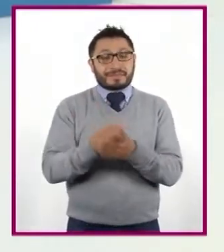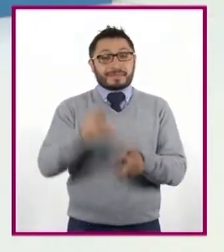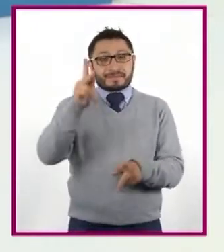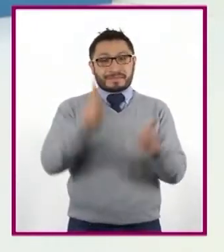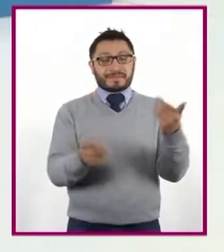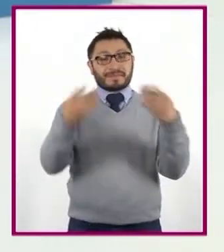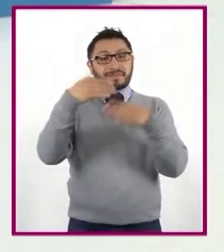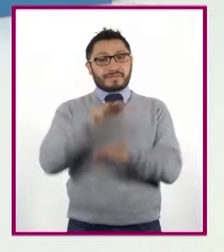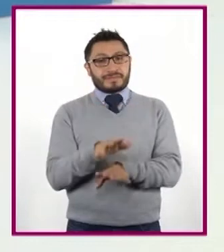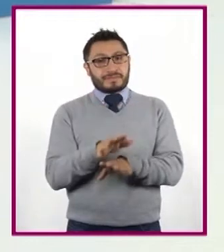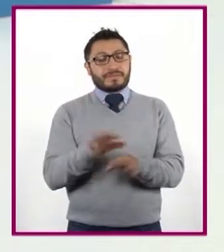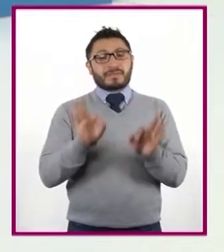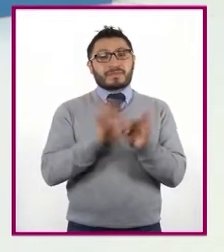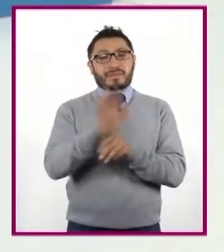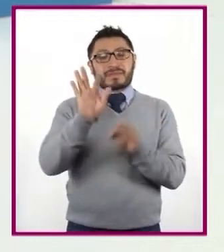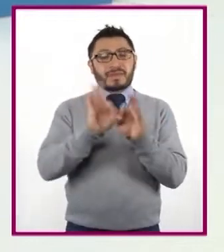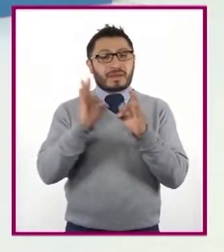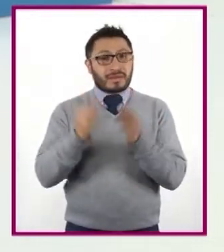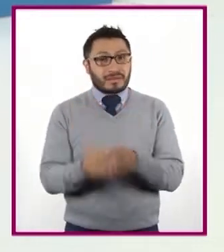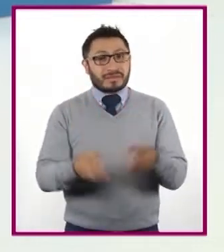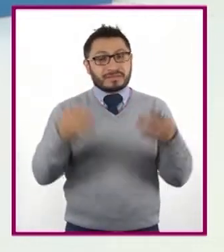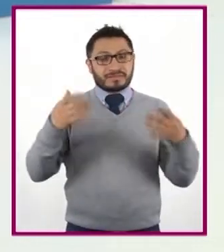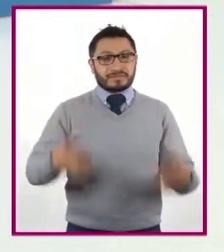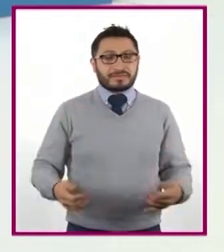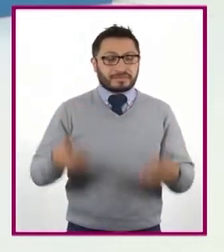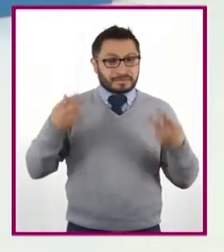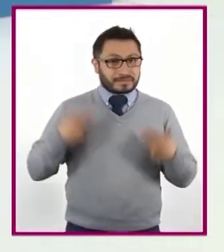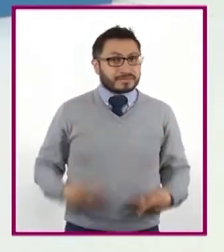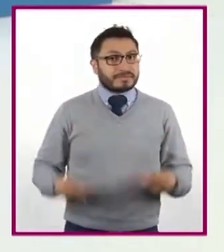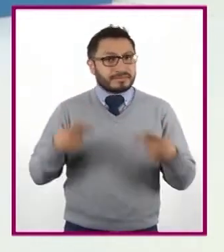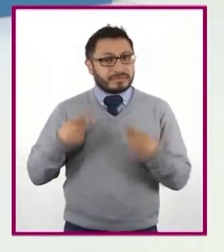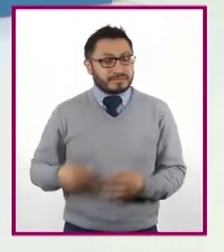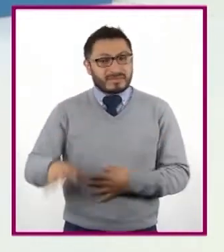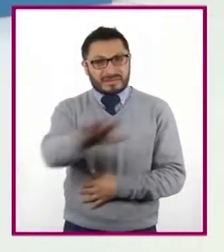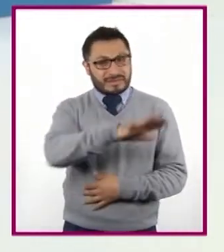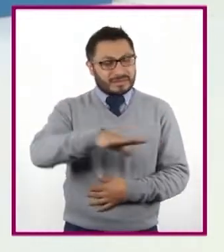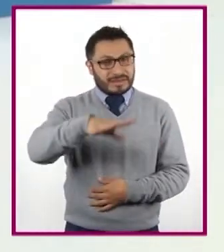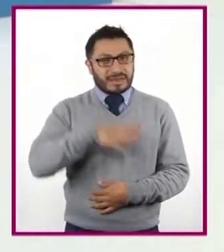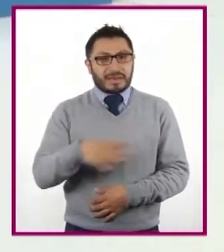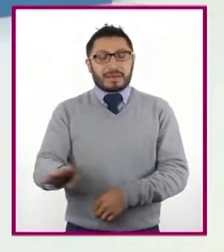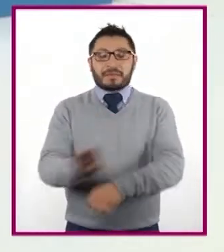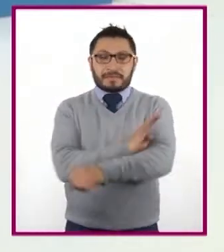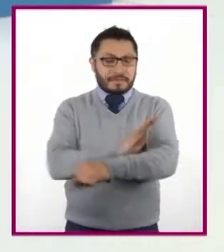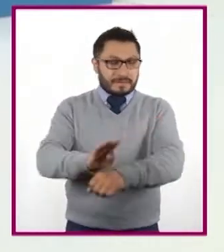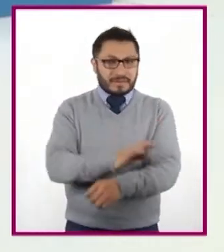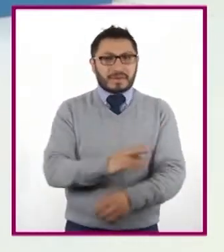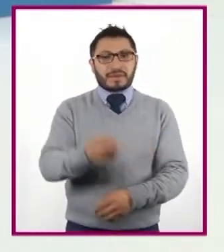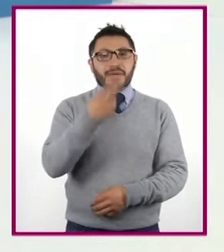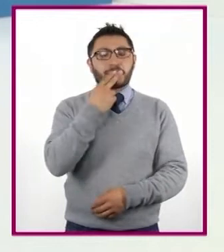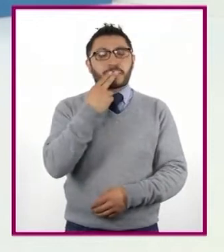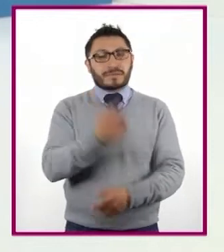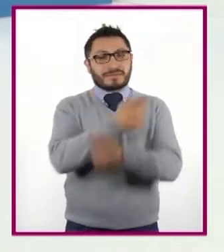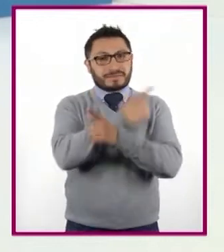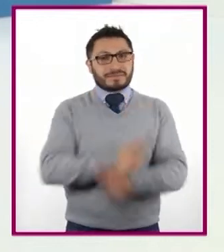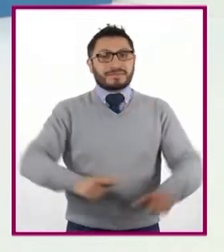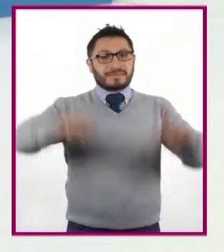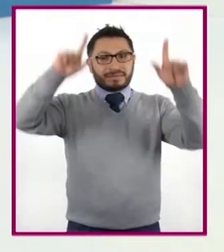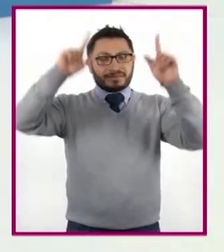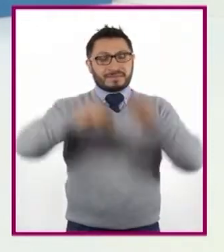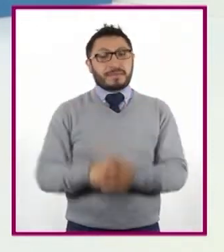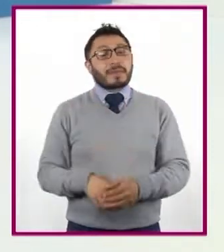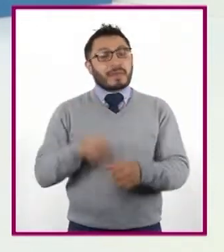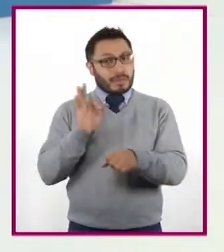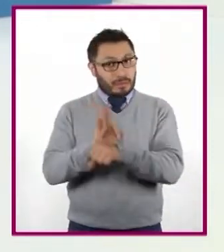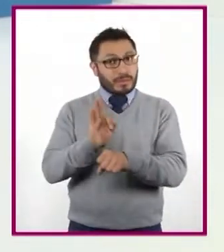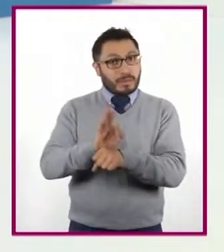hablaremos sobre la manera en que las y los ciudadanos pueden favorecer el ejercicio de las libertades,